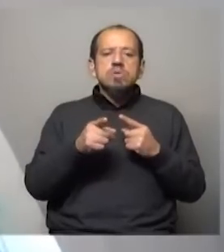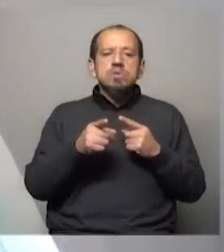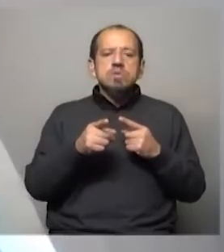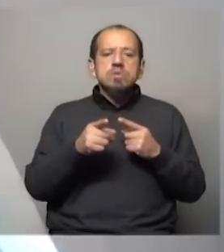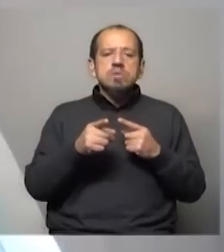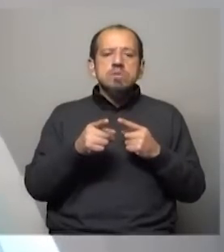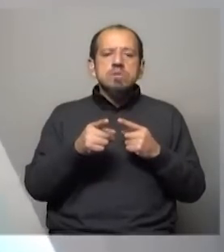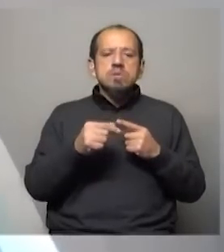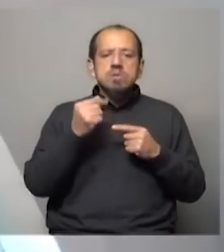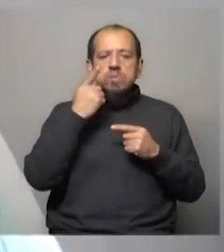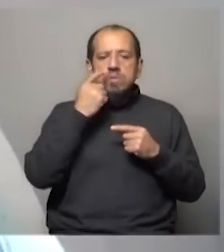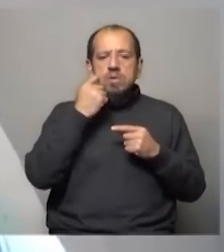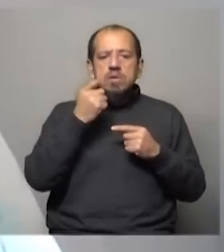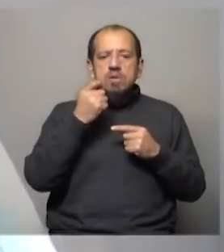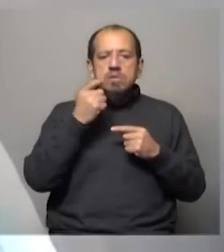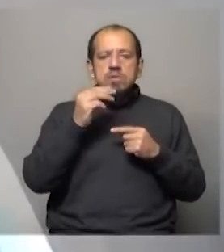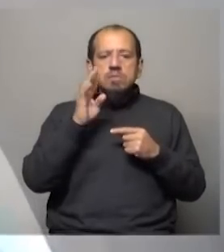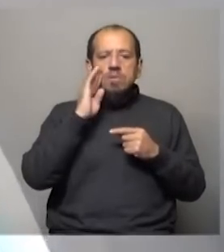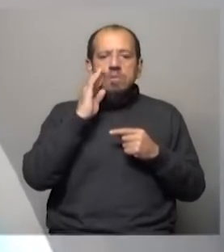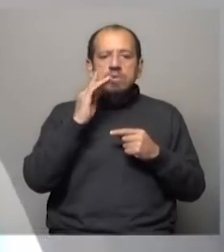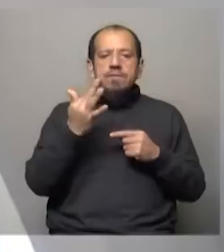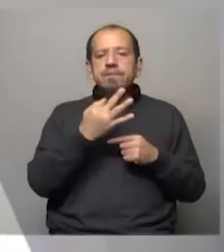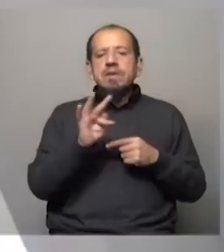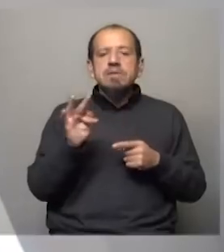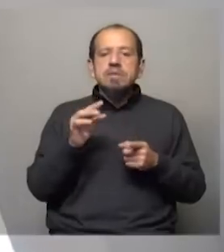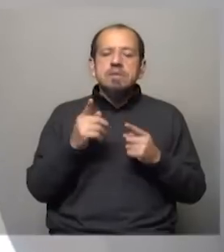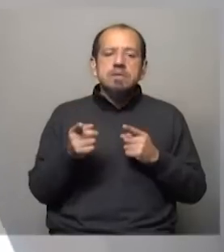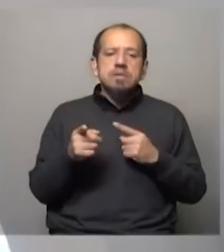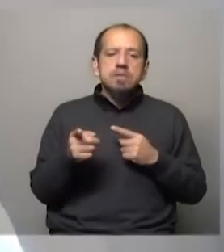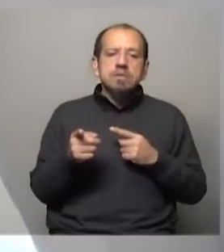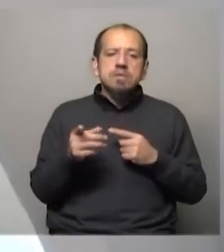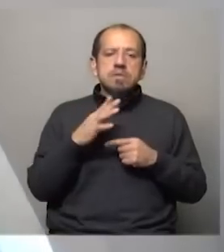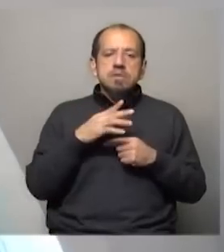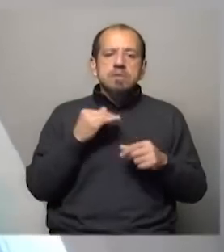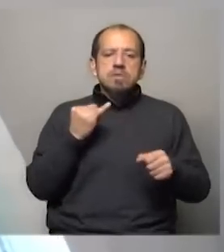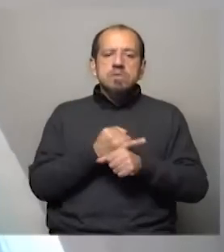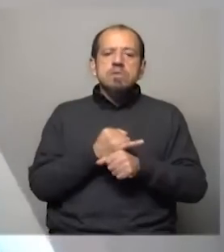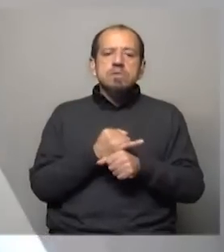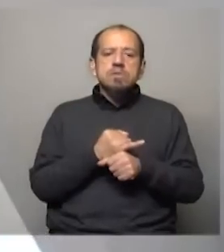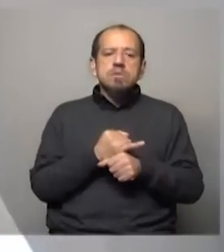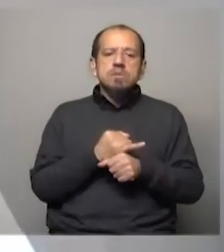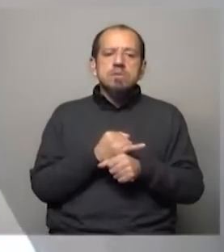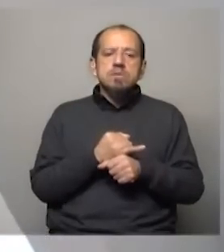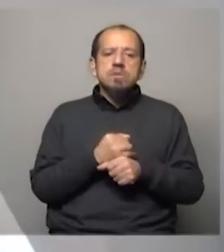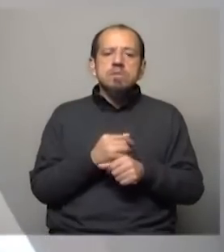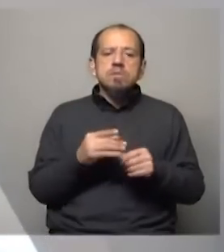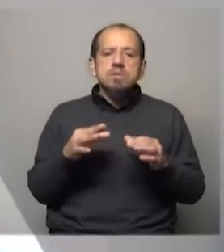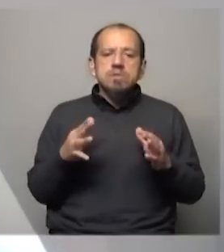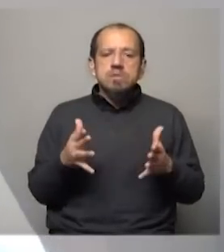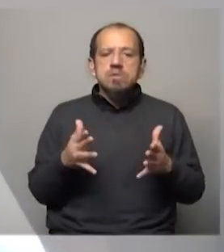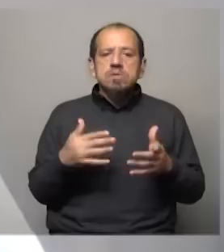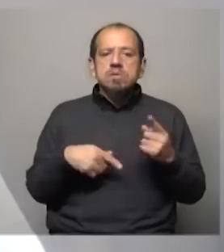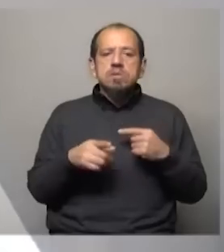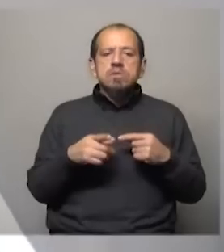y digamos ahí hay un error de de óptica me parece a mí lo que ocurrió fue que